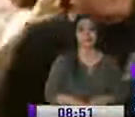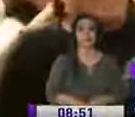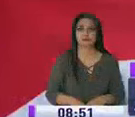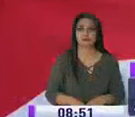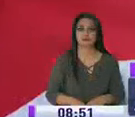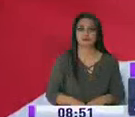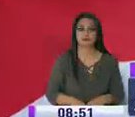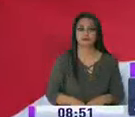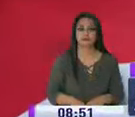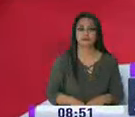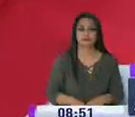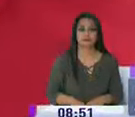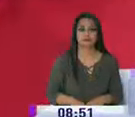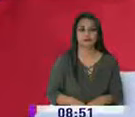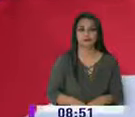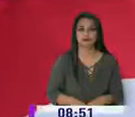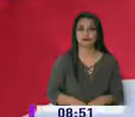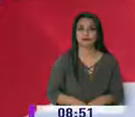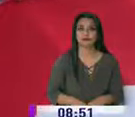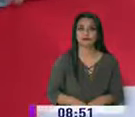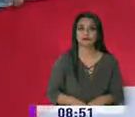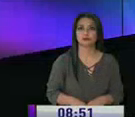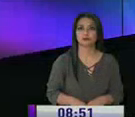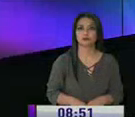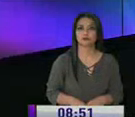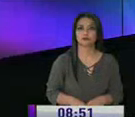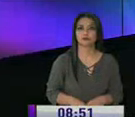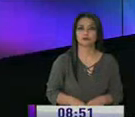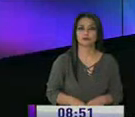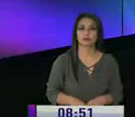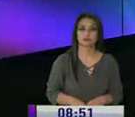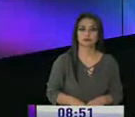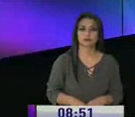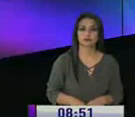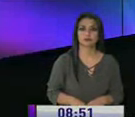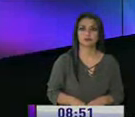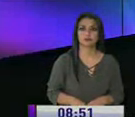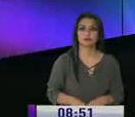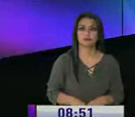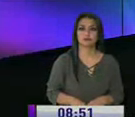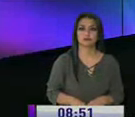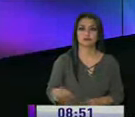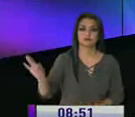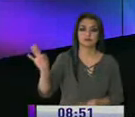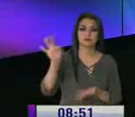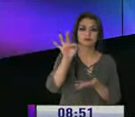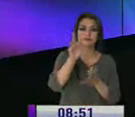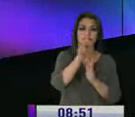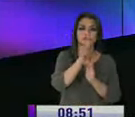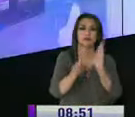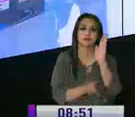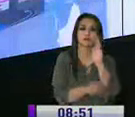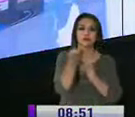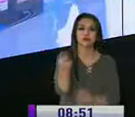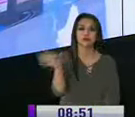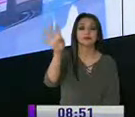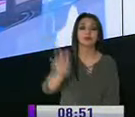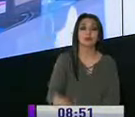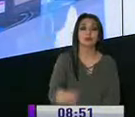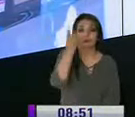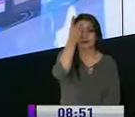otros ocurridos en Colombia. Lo que no podemos permitir entre Colombia y Ecuador es que estos criminales pasen la